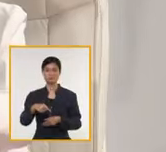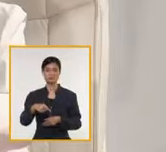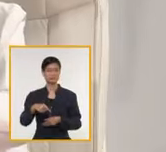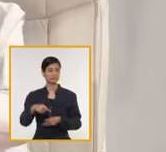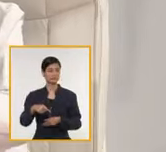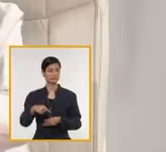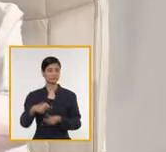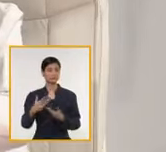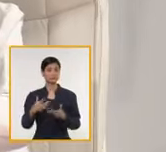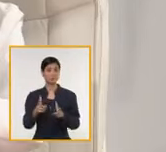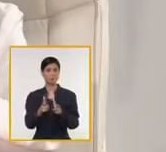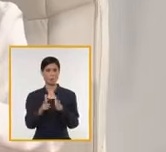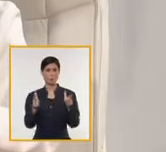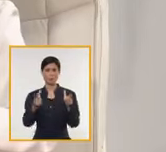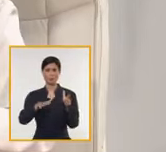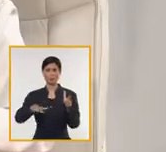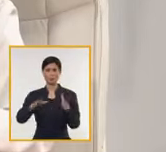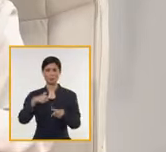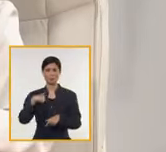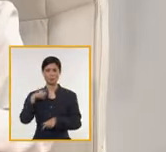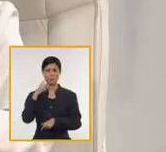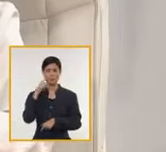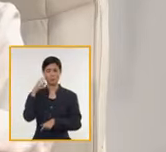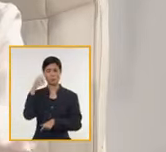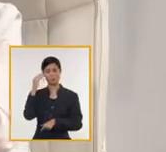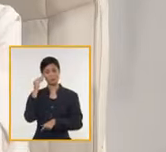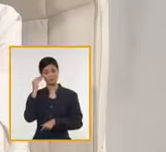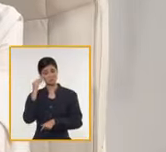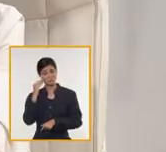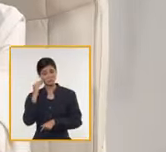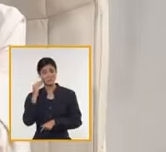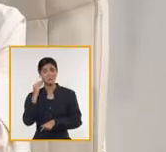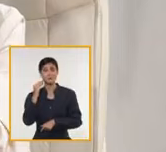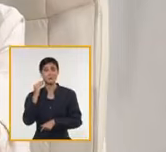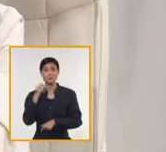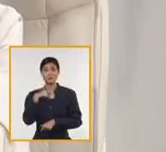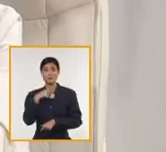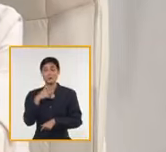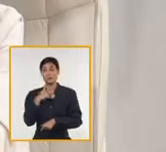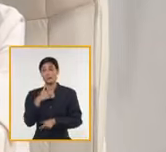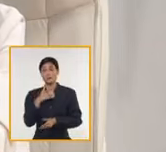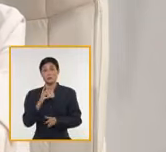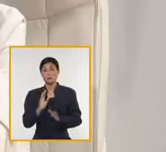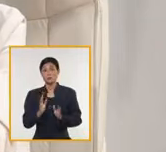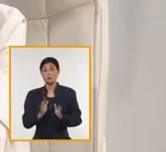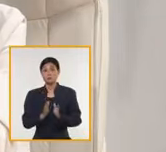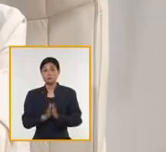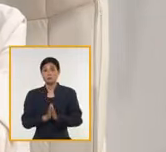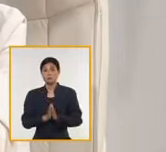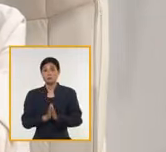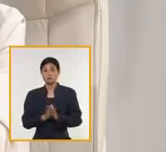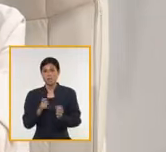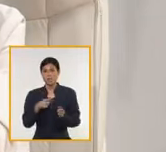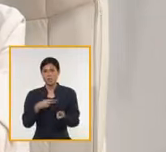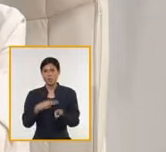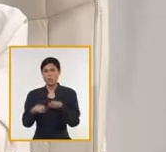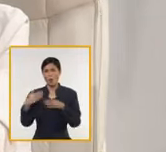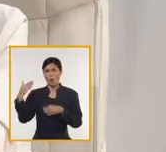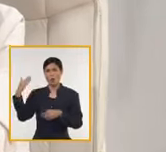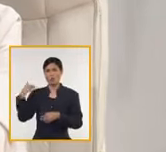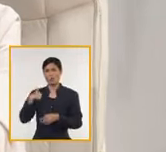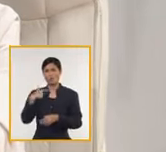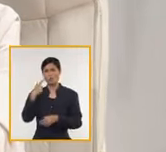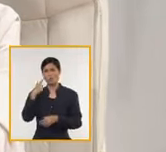despliegue. ¿Cómo yo lo veo? Yo veo todo esto, y me voy a remontar un poco a la